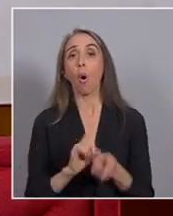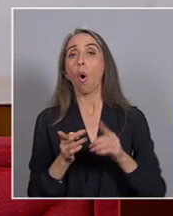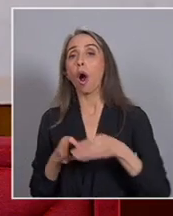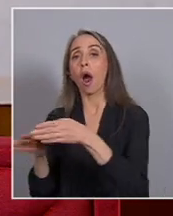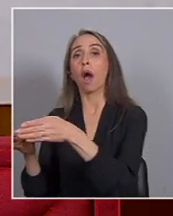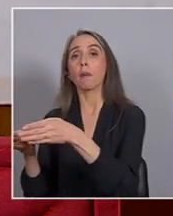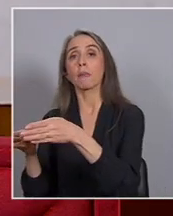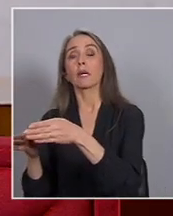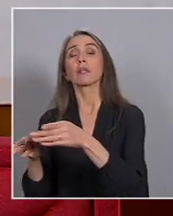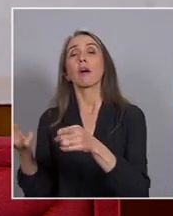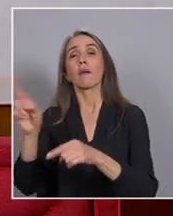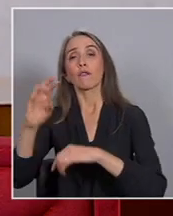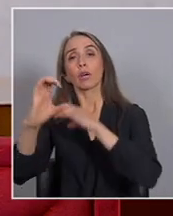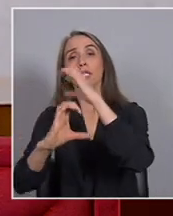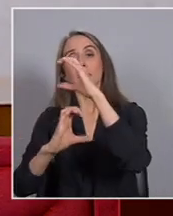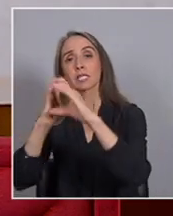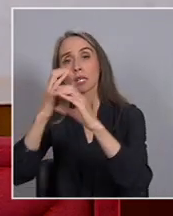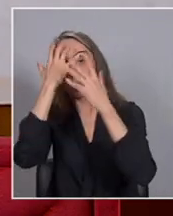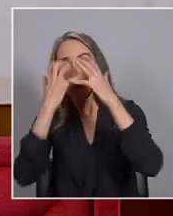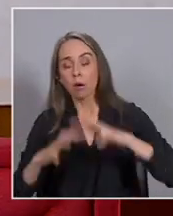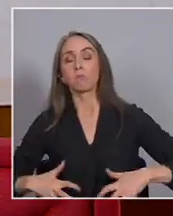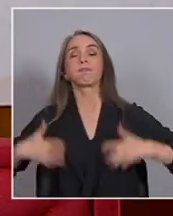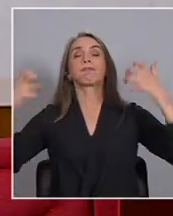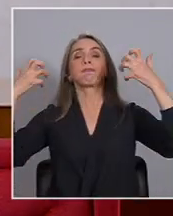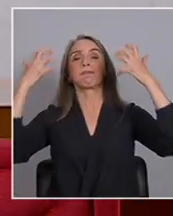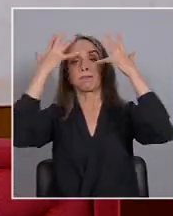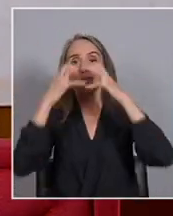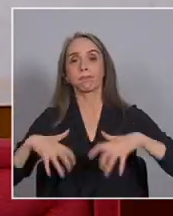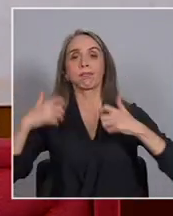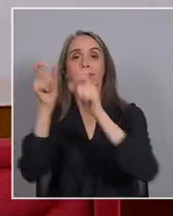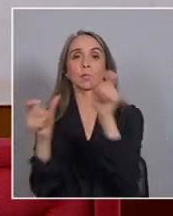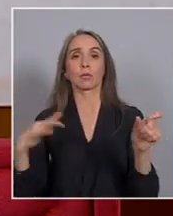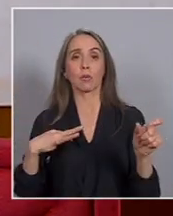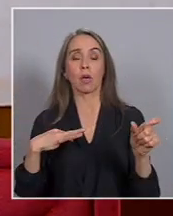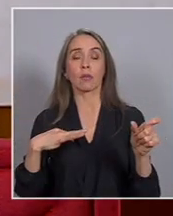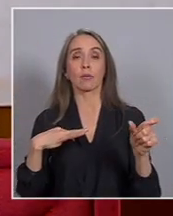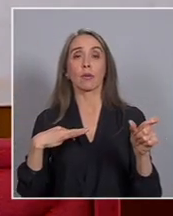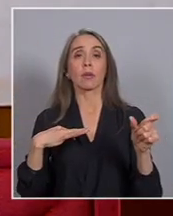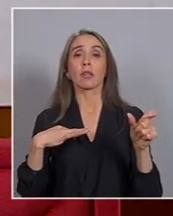arriesgamos a cíclicas indignaciones e inestabilidad.